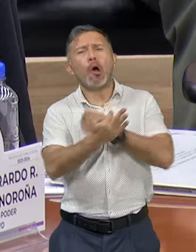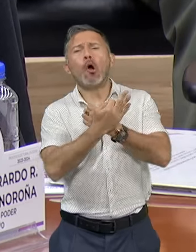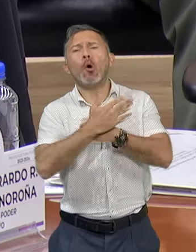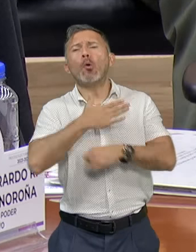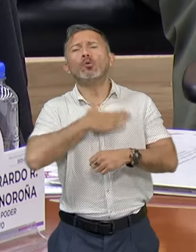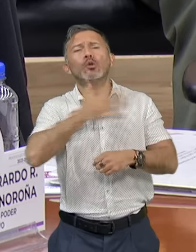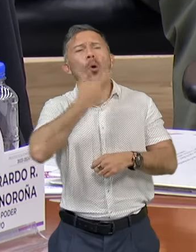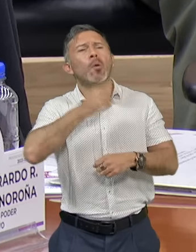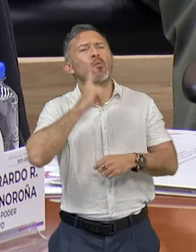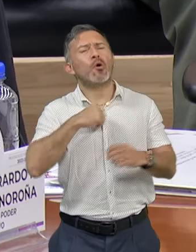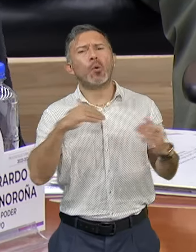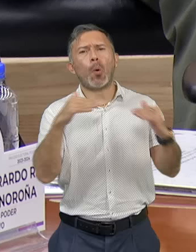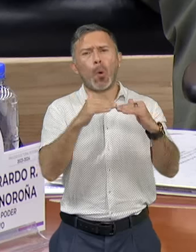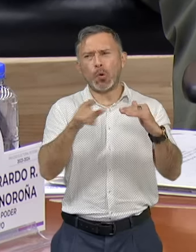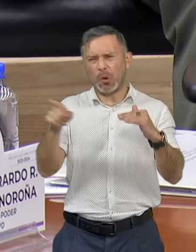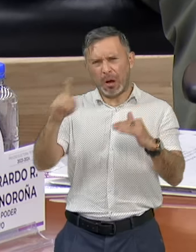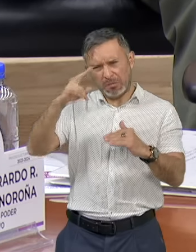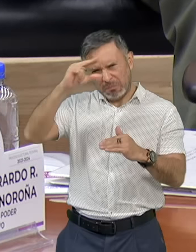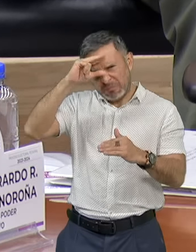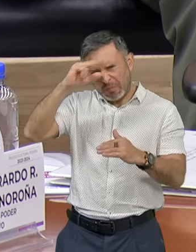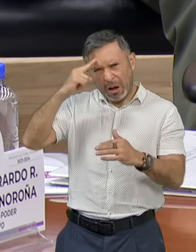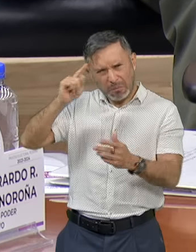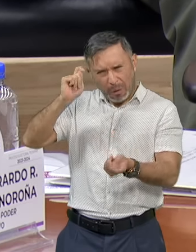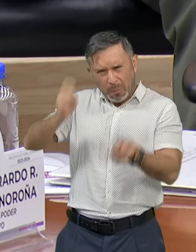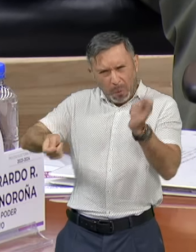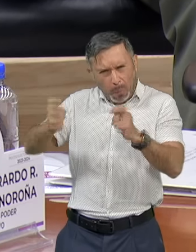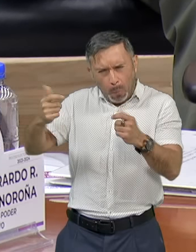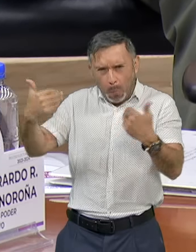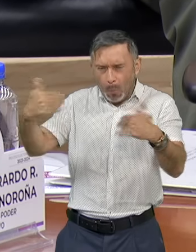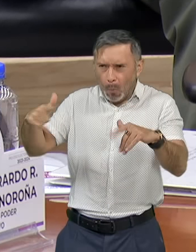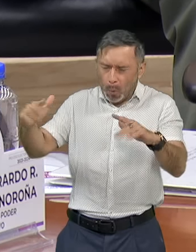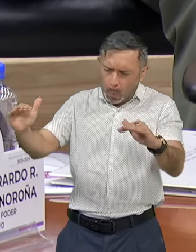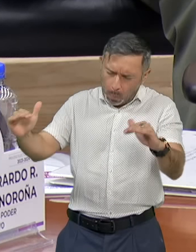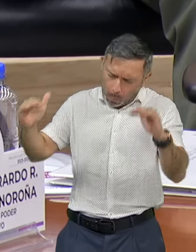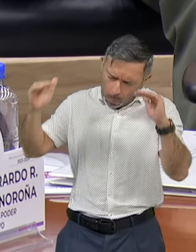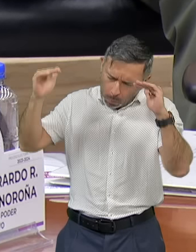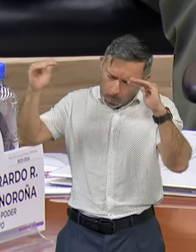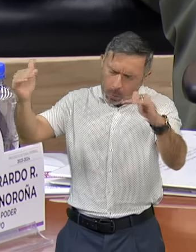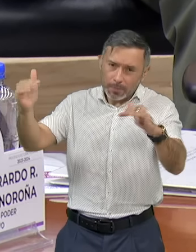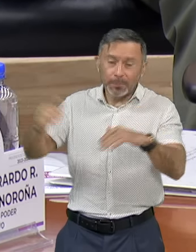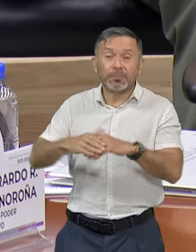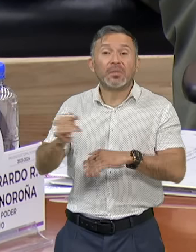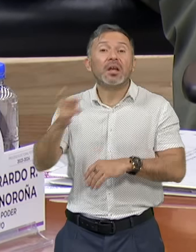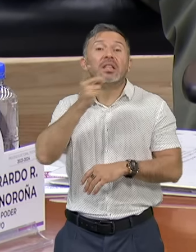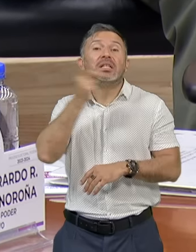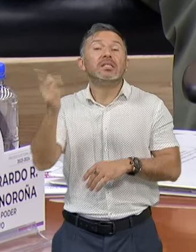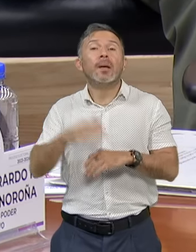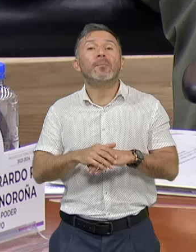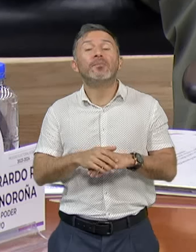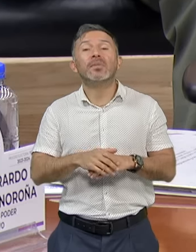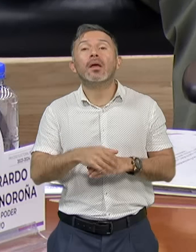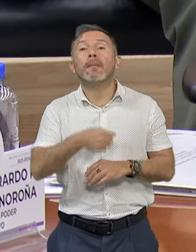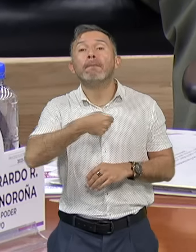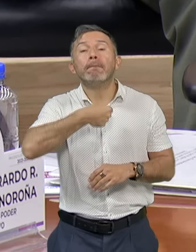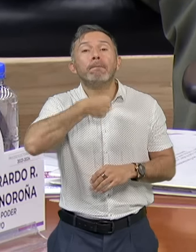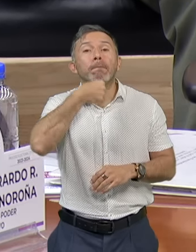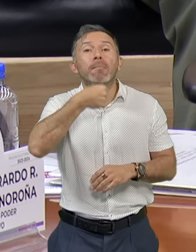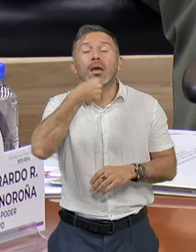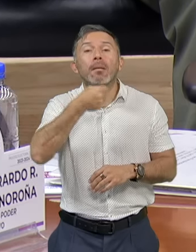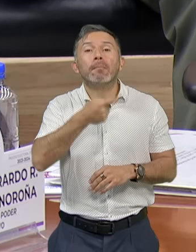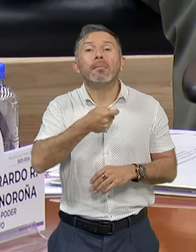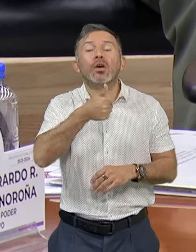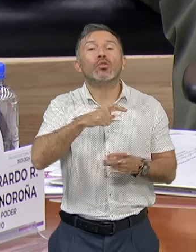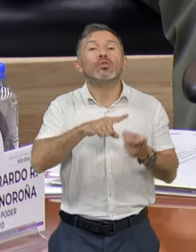arrasaba con su capacidad impresionante en el sentido positivo de la palabra decía que la vejez empieza por las piernas Yo voy a